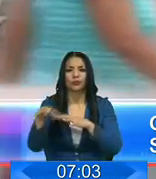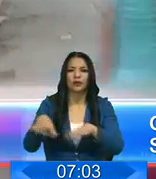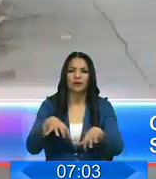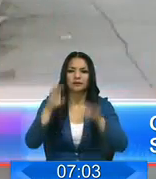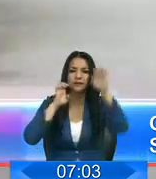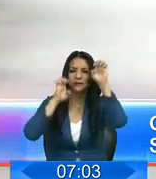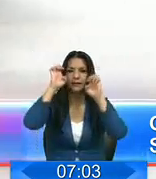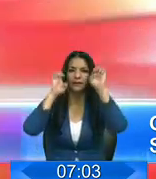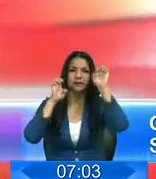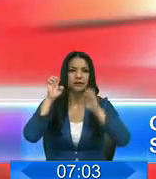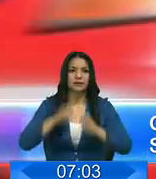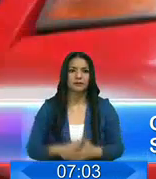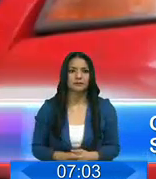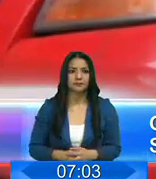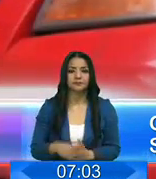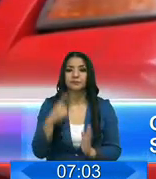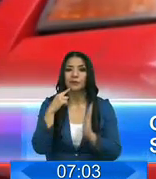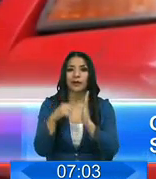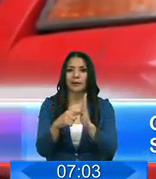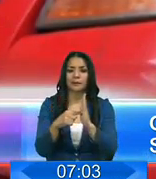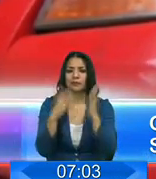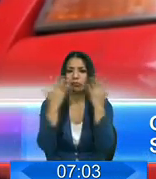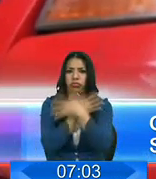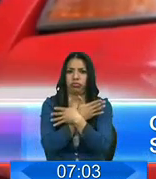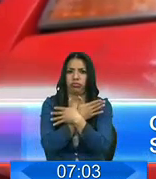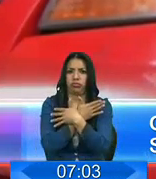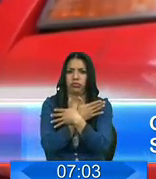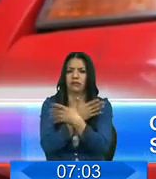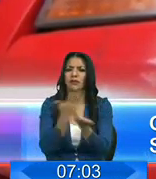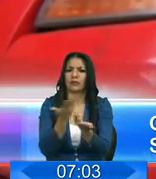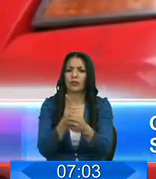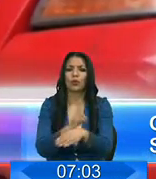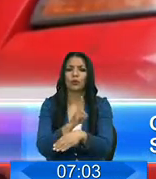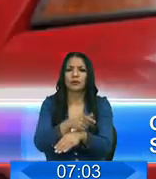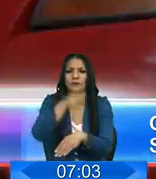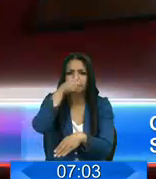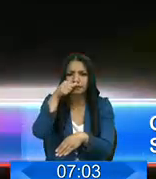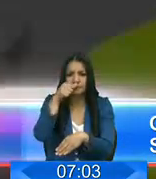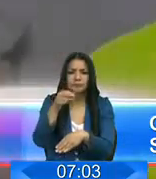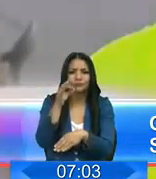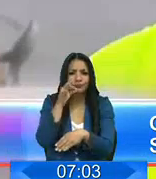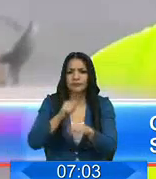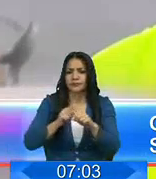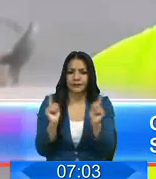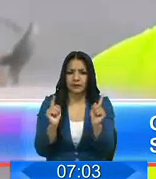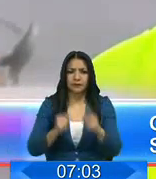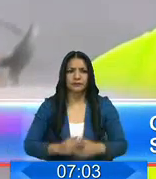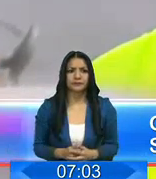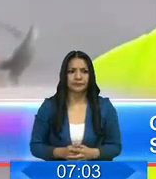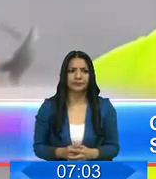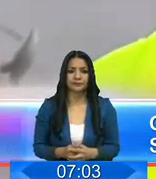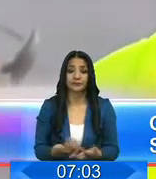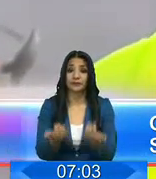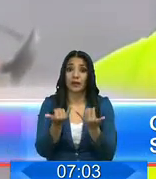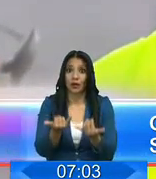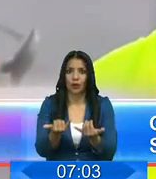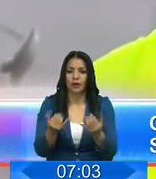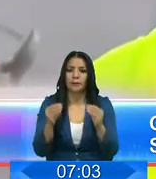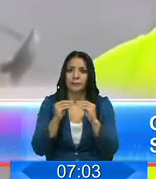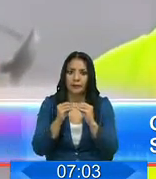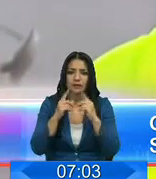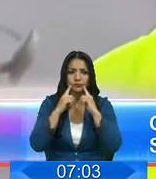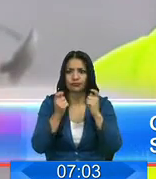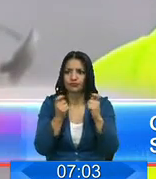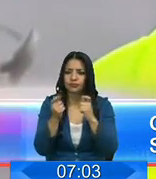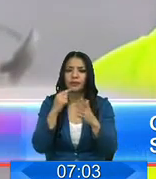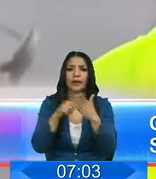por ejemplo, el aturdimiento mediante el uso de sustancias. Nosotros también estamos dando mayor énfasis a los